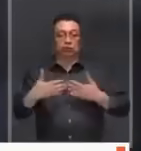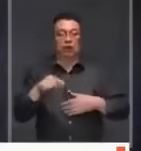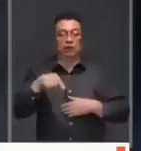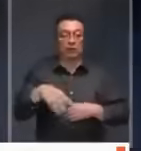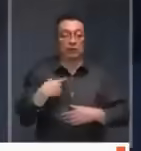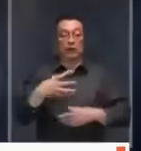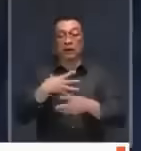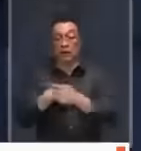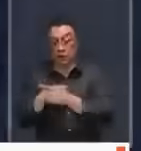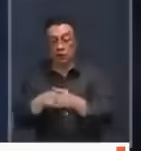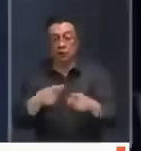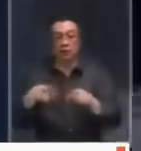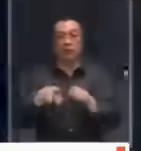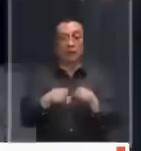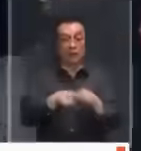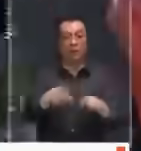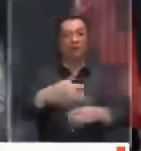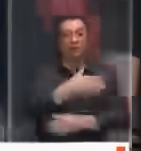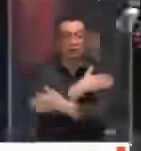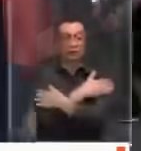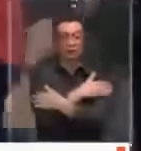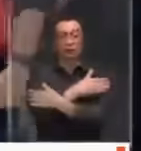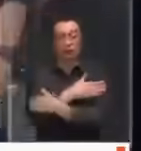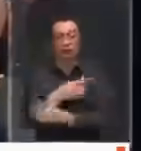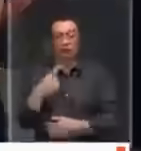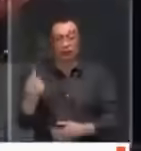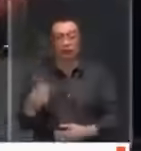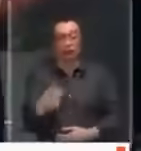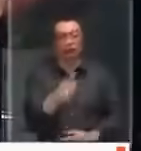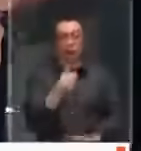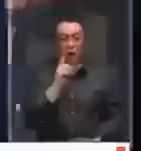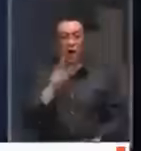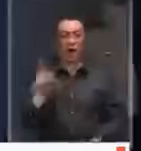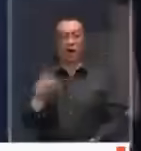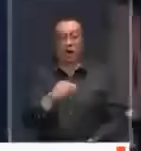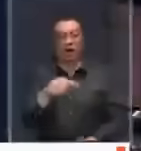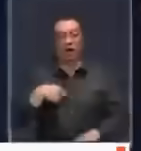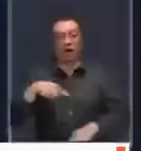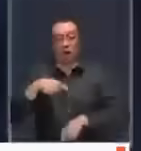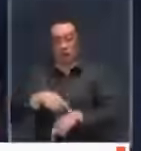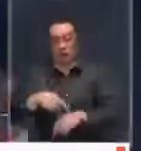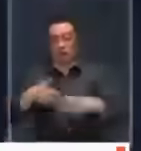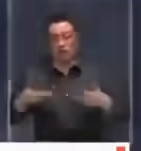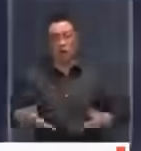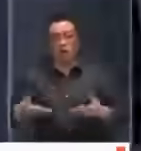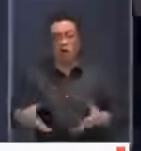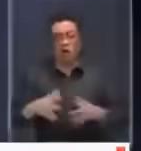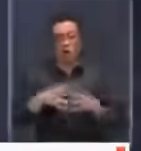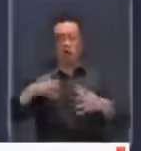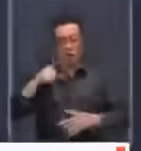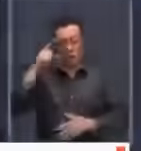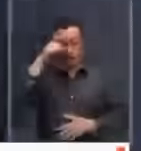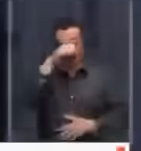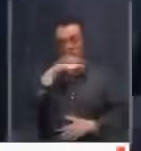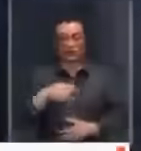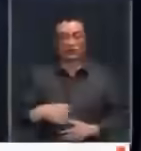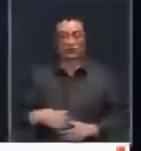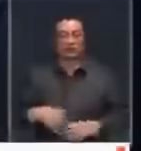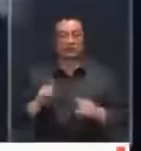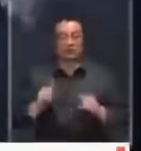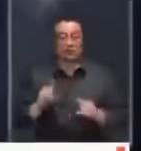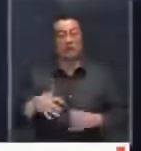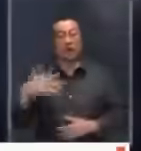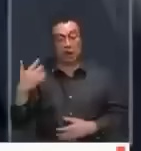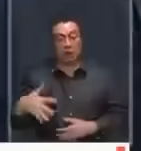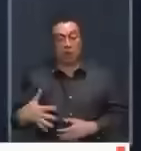también. Reciben condolencias, reciben pésame. Es un momento bien, bien difícil, Priscila. Sí, es importante